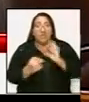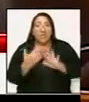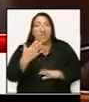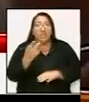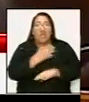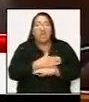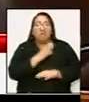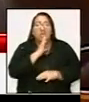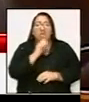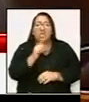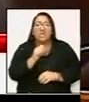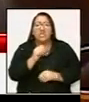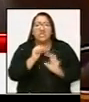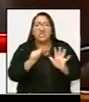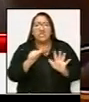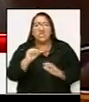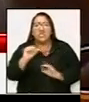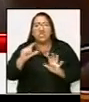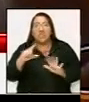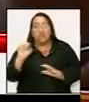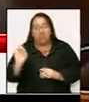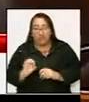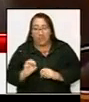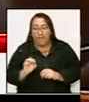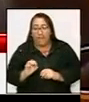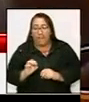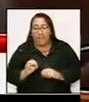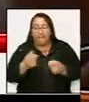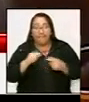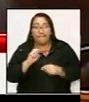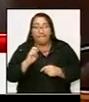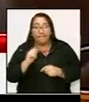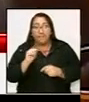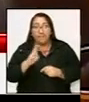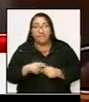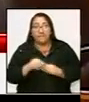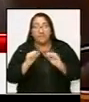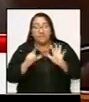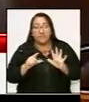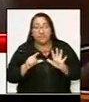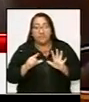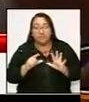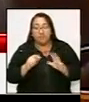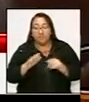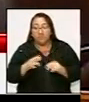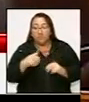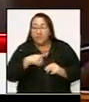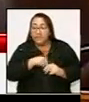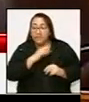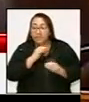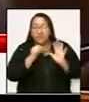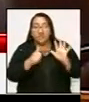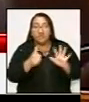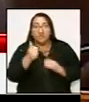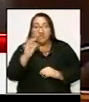estábamos hablando de alrededor del 67% y según la ENDE desde el 2017 estamos hablando de